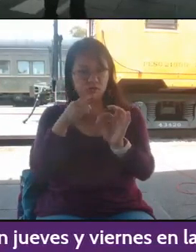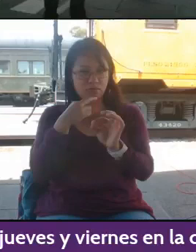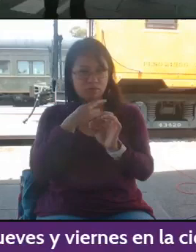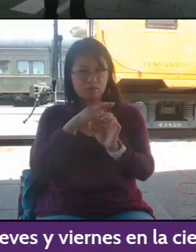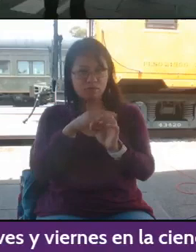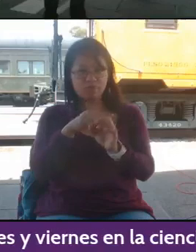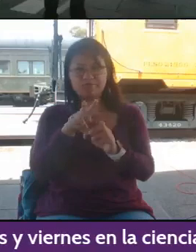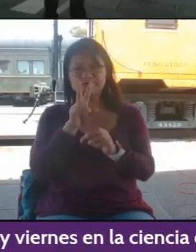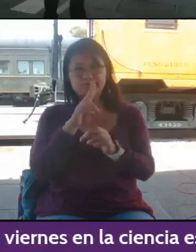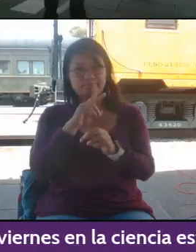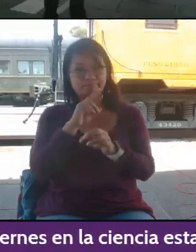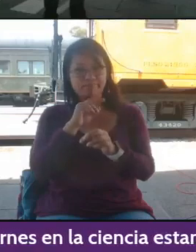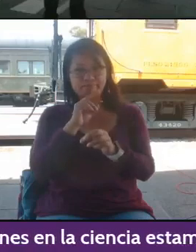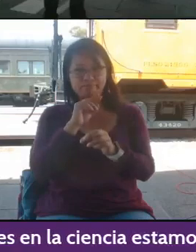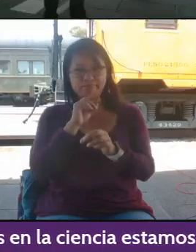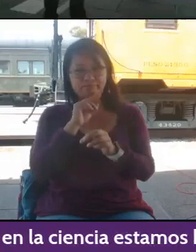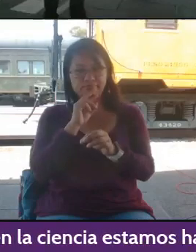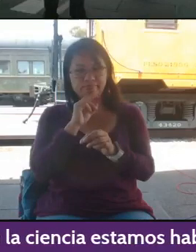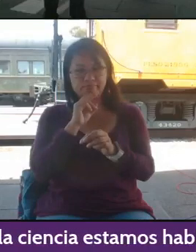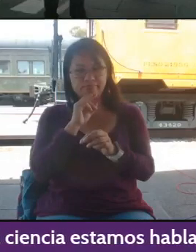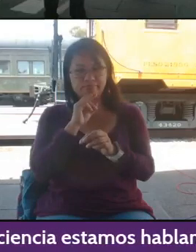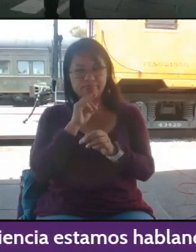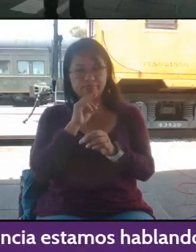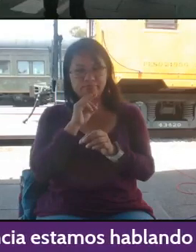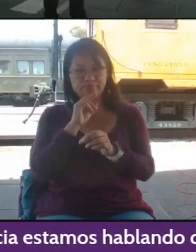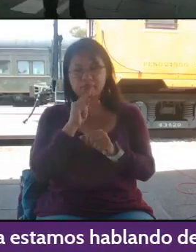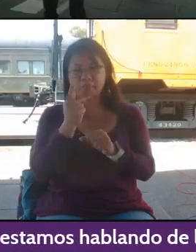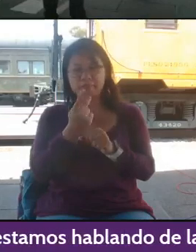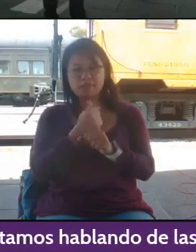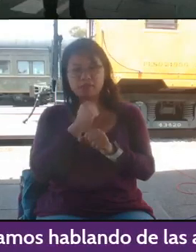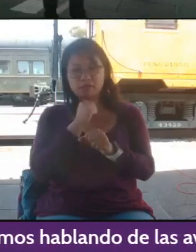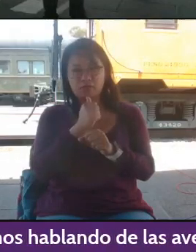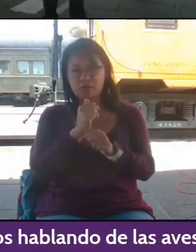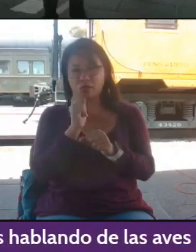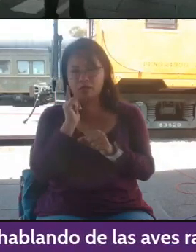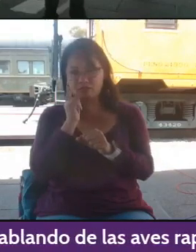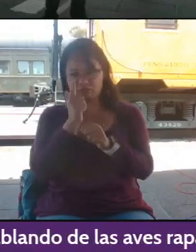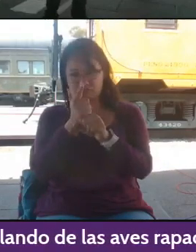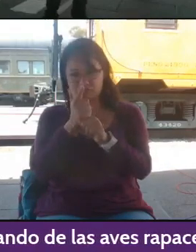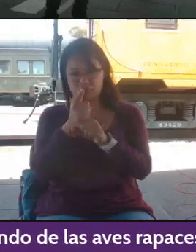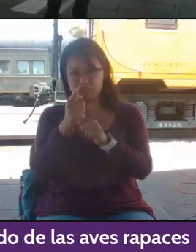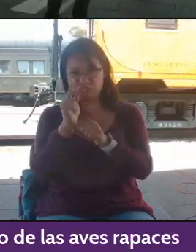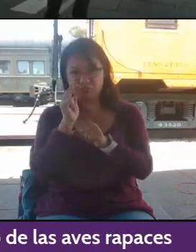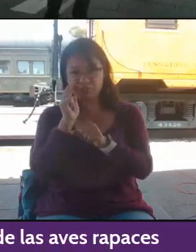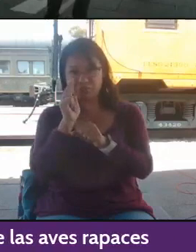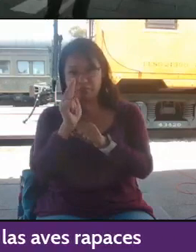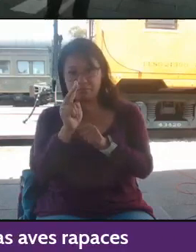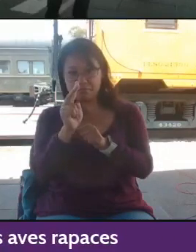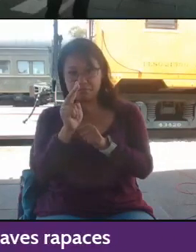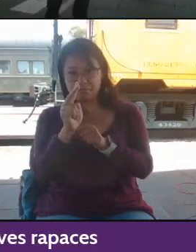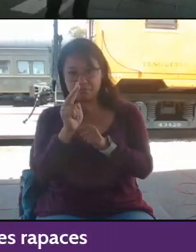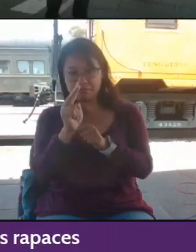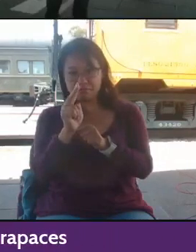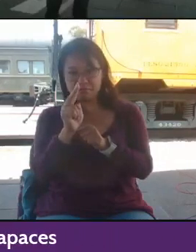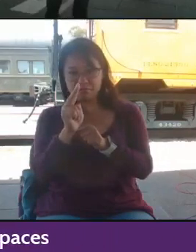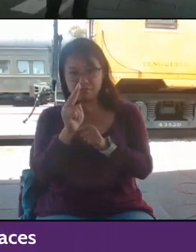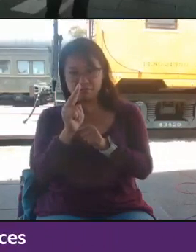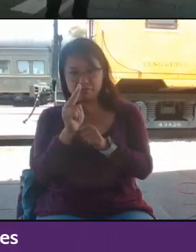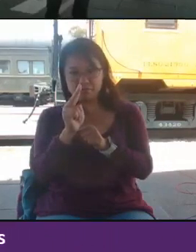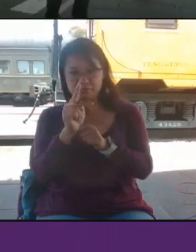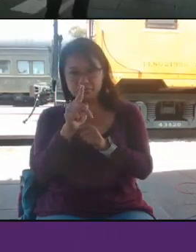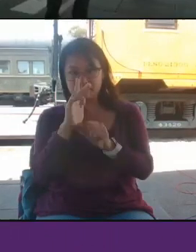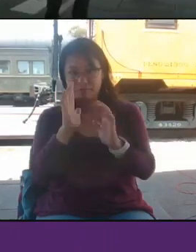Ahorita, no se preocupen, si no los alcanzan a ver, no pasa nada. Ustedes atentos por la zona que les señalé, porque de ahí va a venir lo